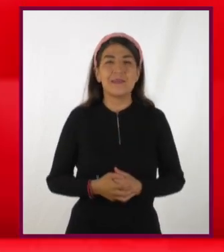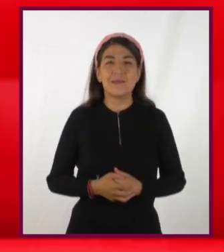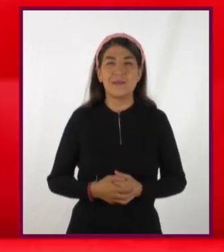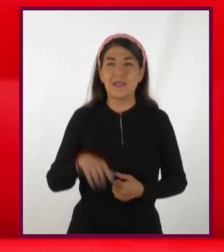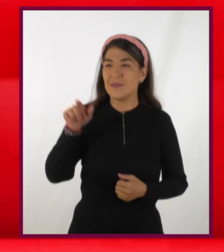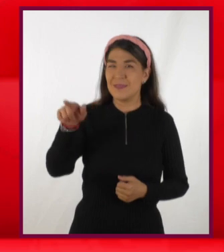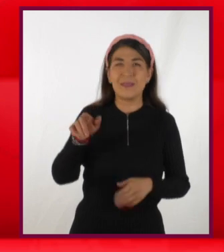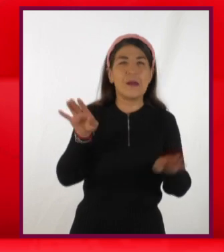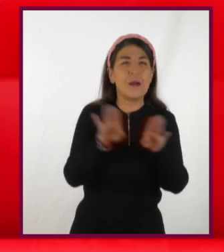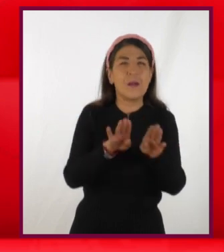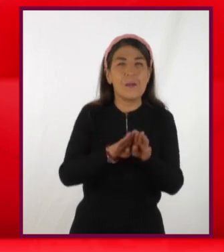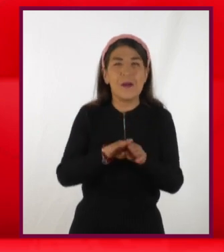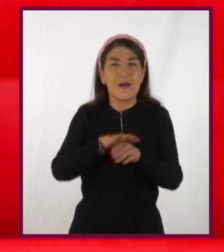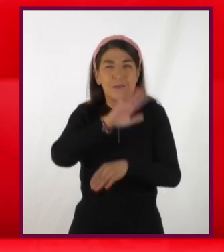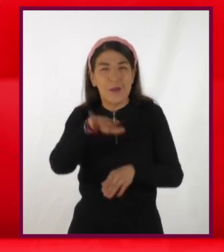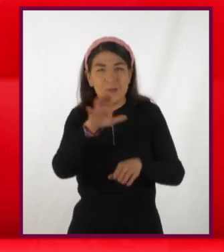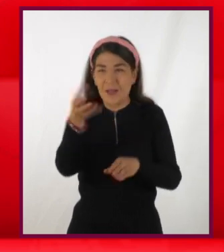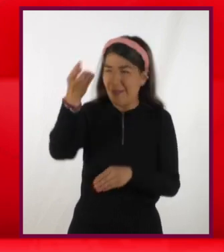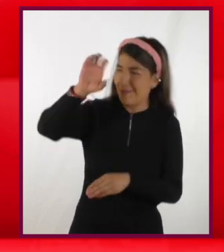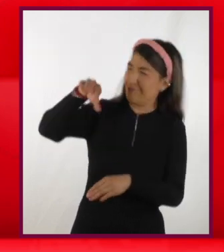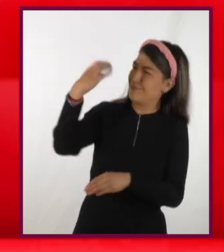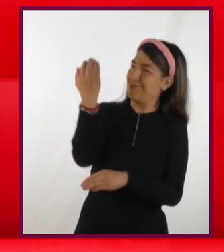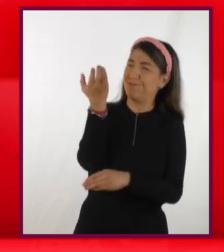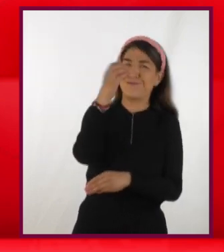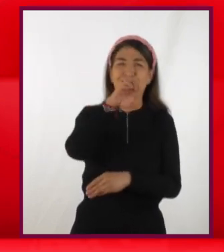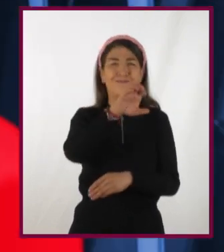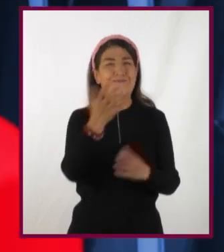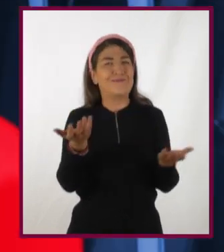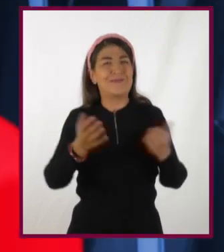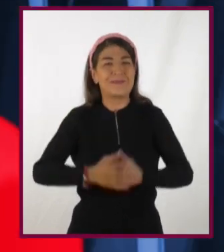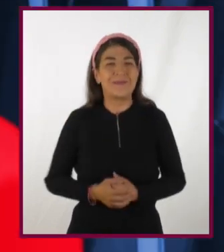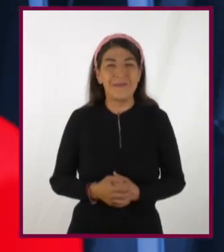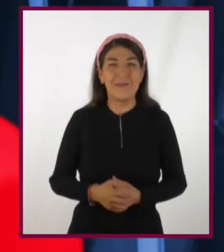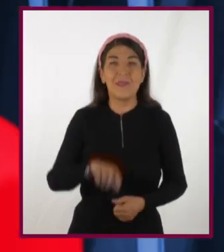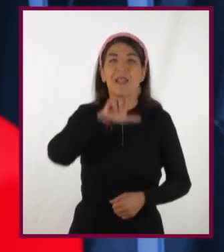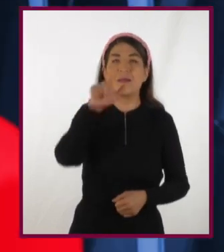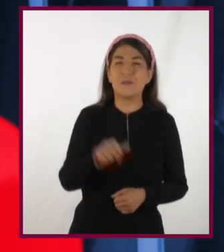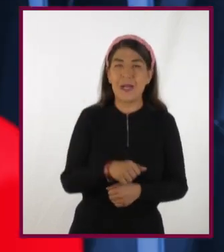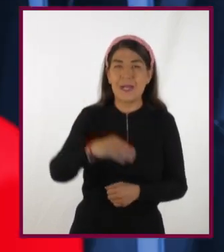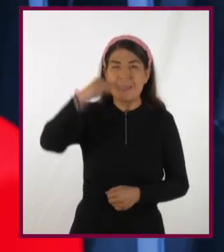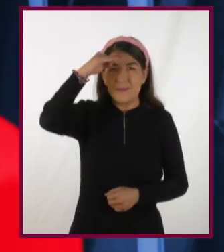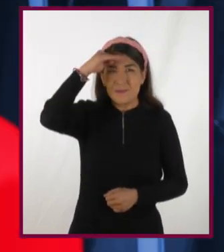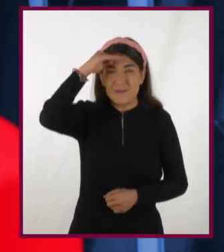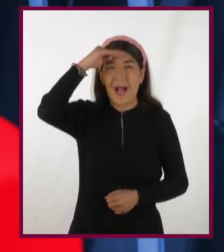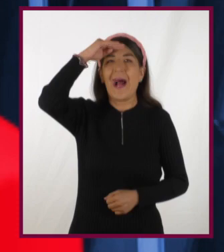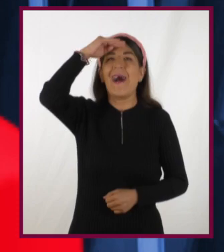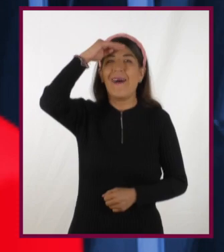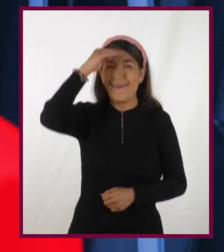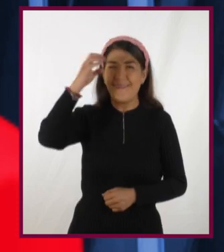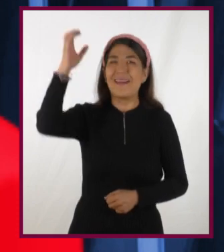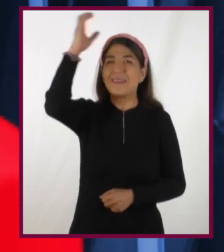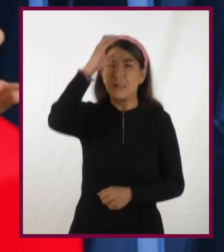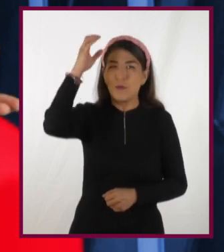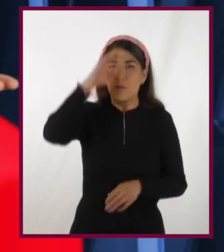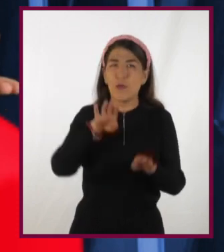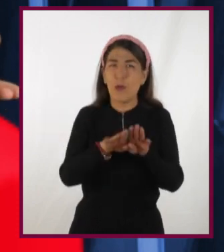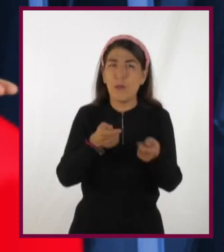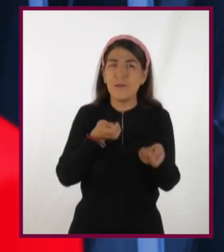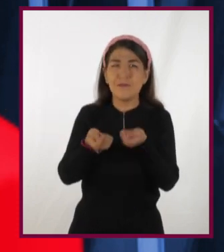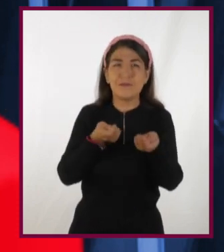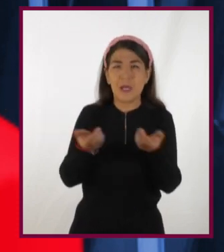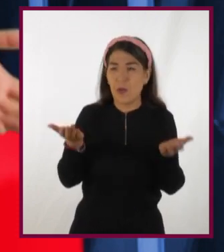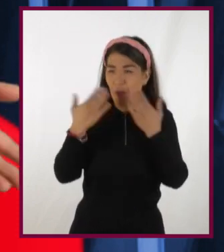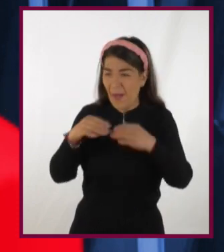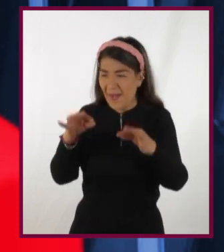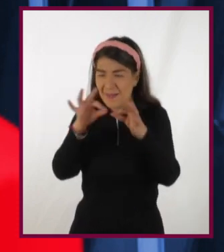Y entonces se pone a buscar alrededor de la botella. Y pues llegó la hora de aplicar el pensamiento científico. ¿Cómo podía